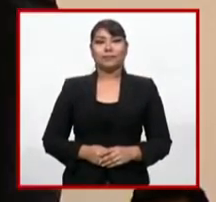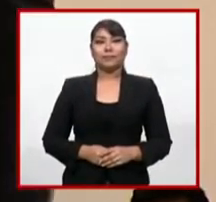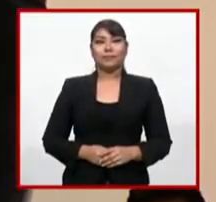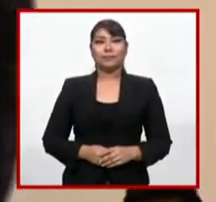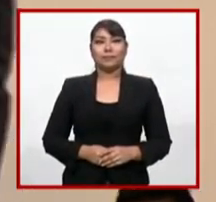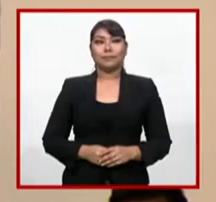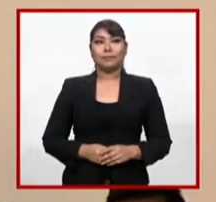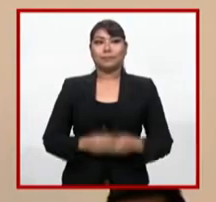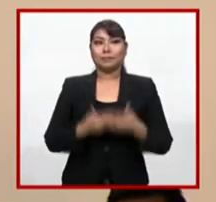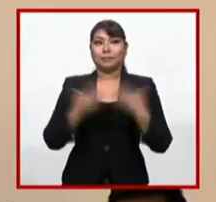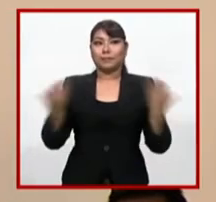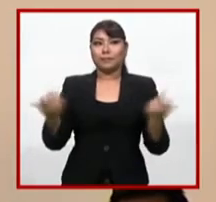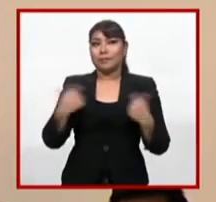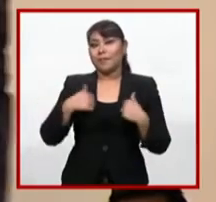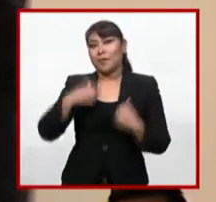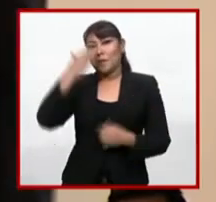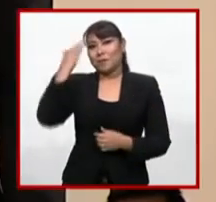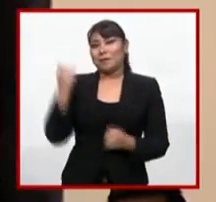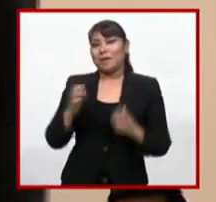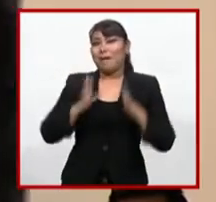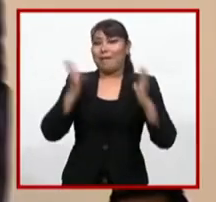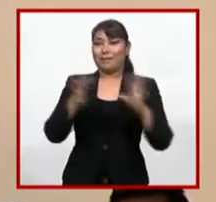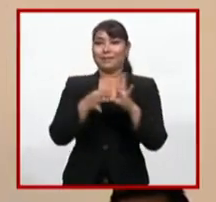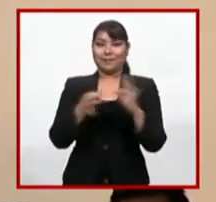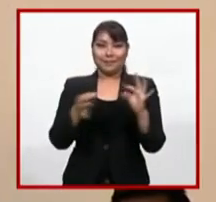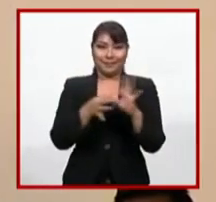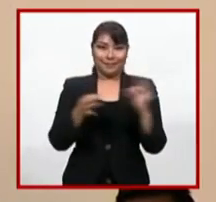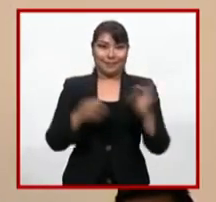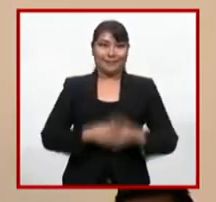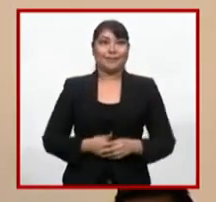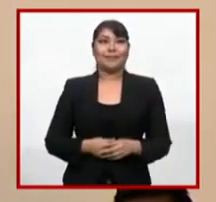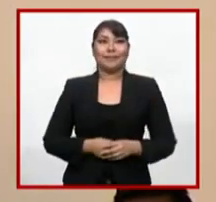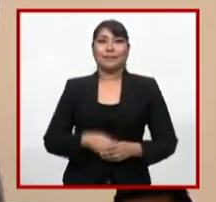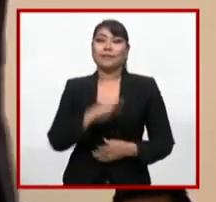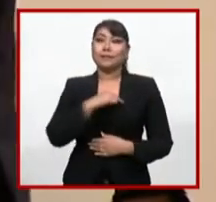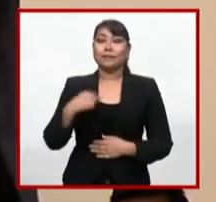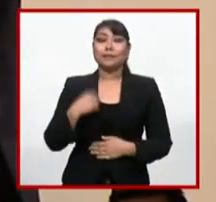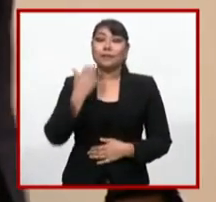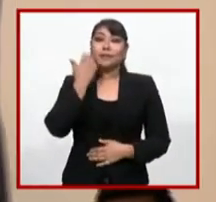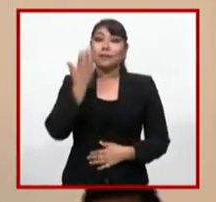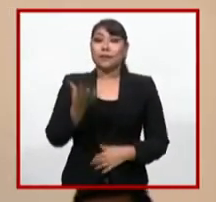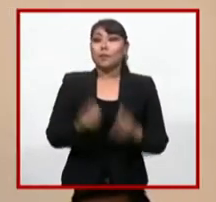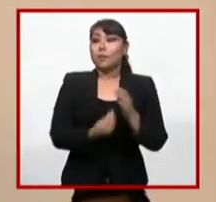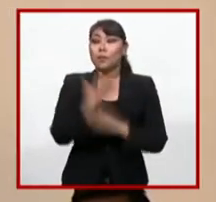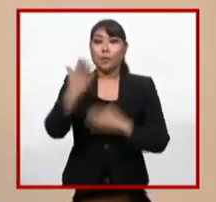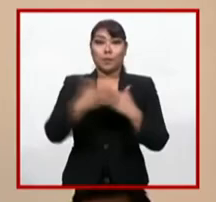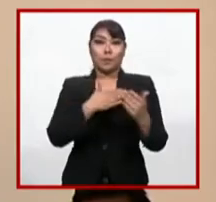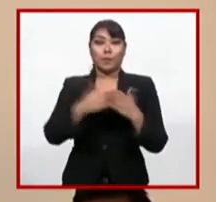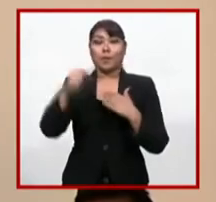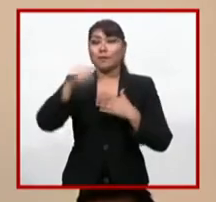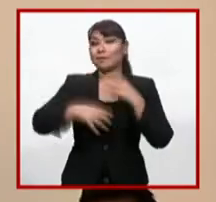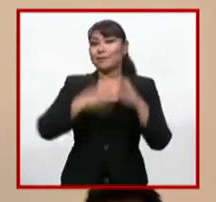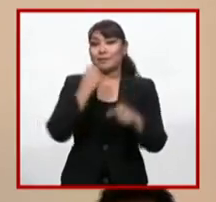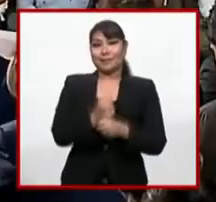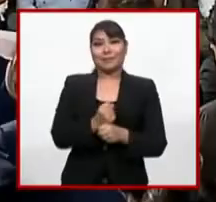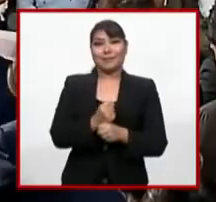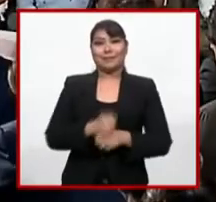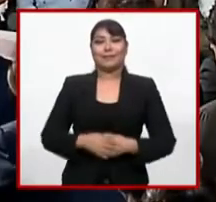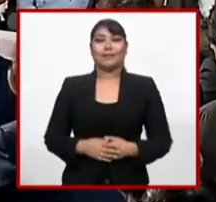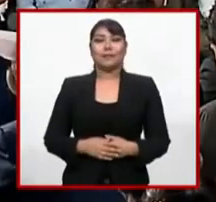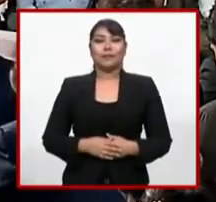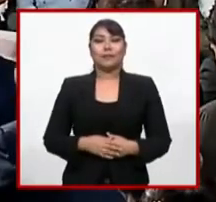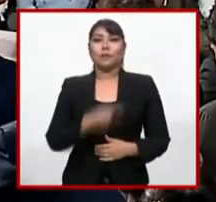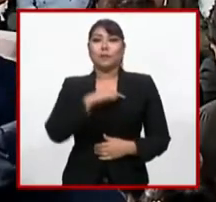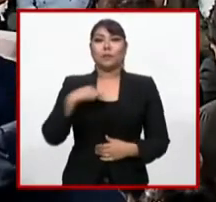Ahora sí no sabía que me iba a tocar hablar. Quisimos innovar este año, trabajamos con mucho